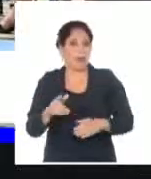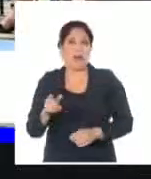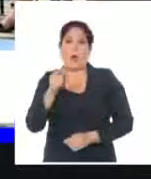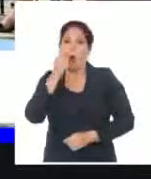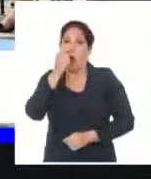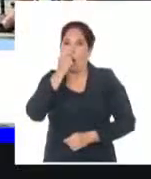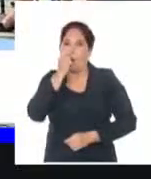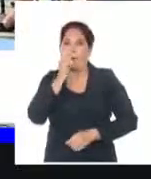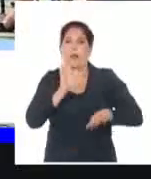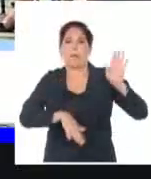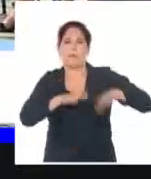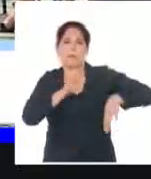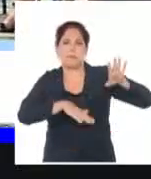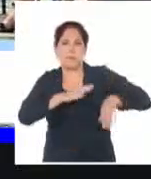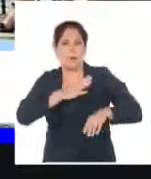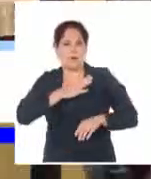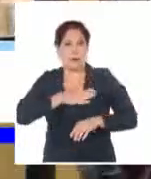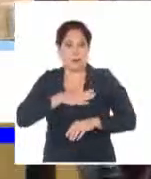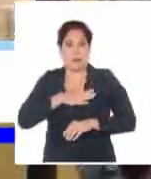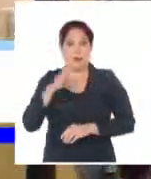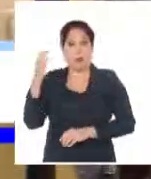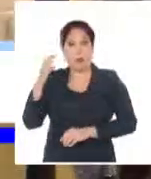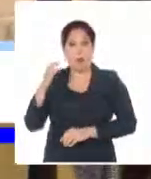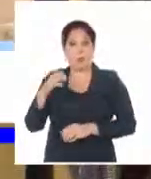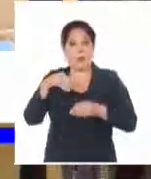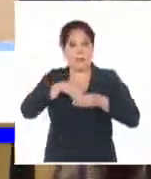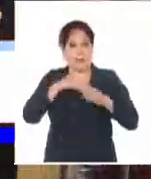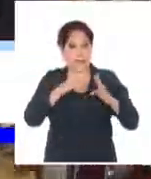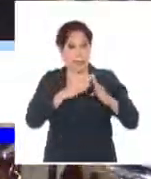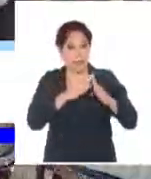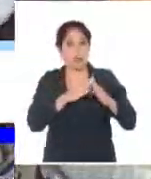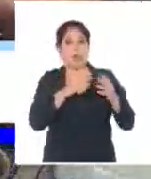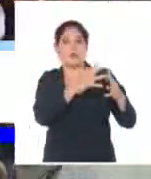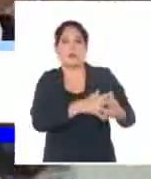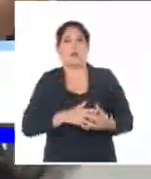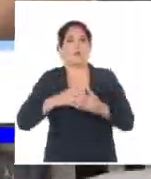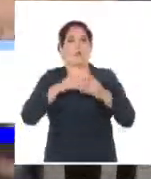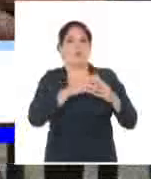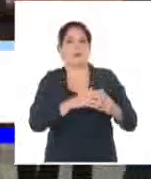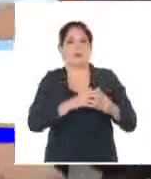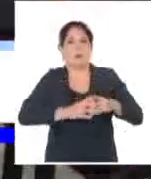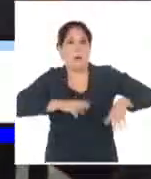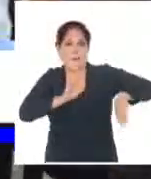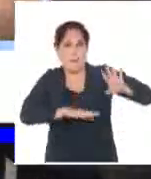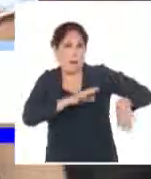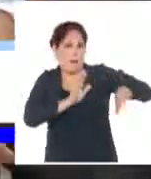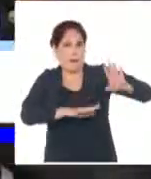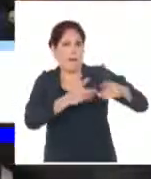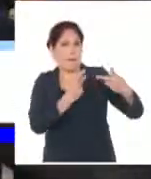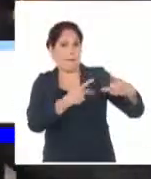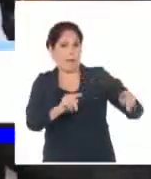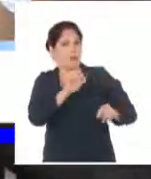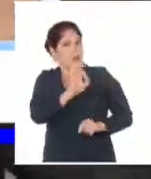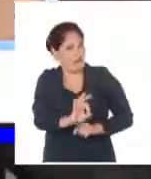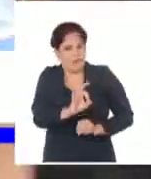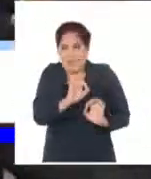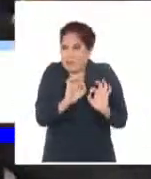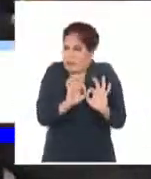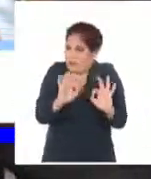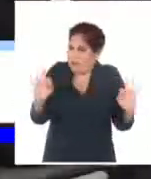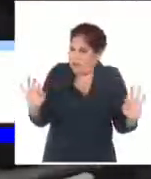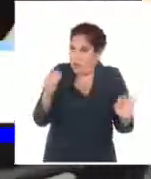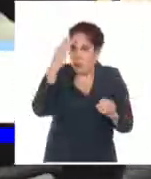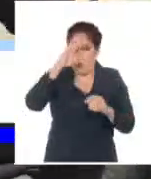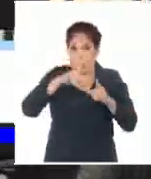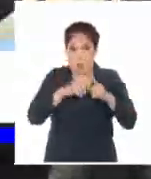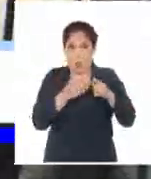percusionista colombiano radicado en Nueva York, Samuel Torres. Su actuación junto a Jaramillo y la orquesta cubana constituyó una verdadera exclusiva de Cubadisco, con